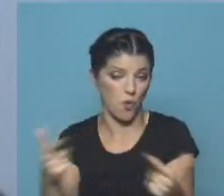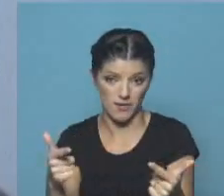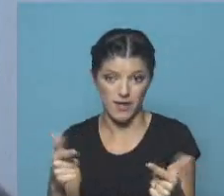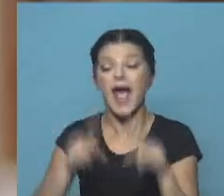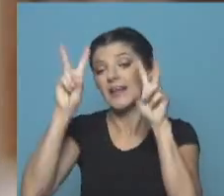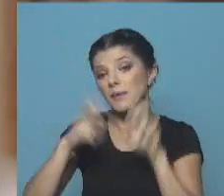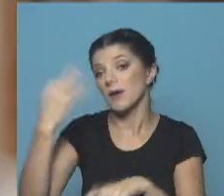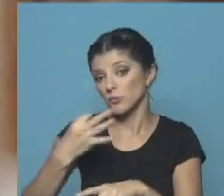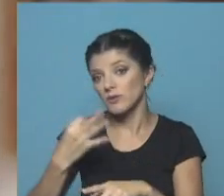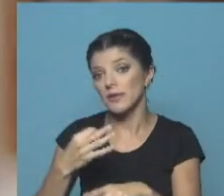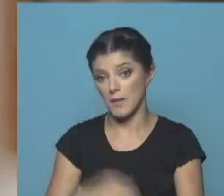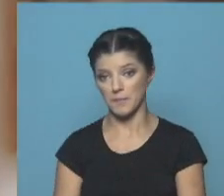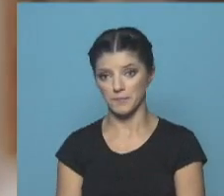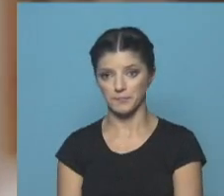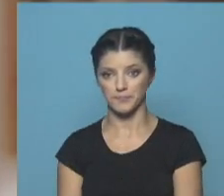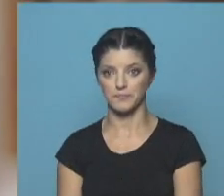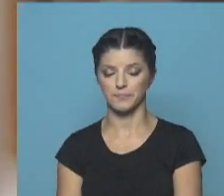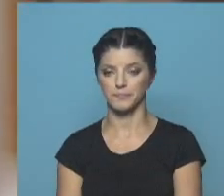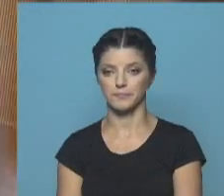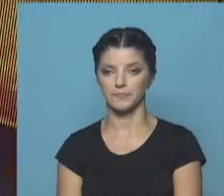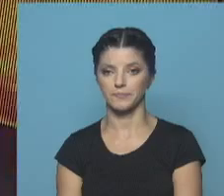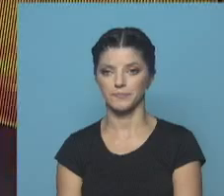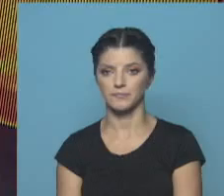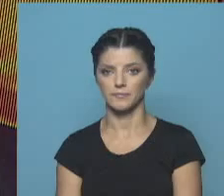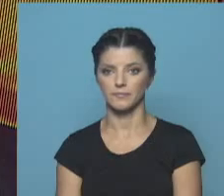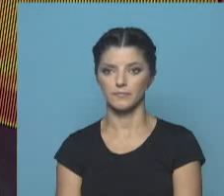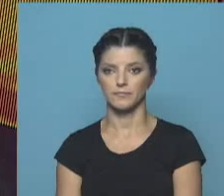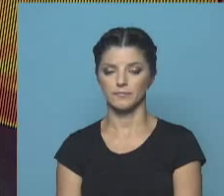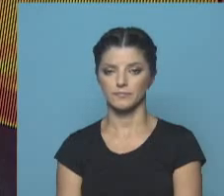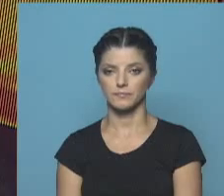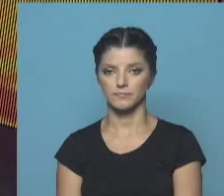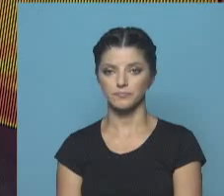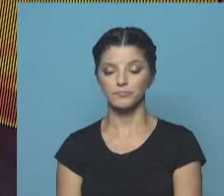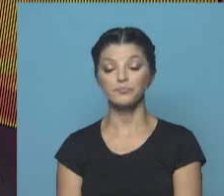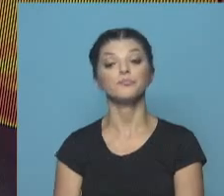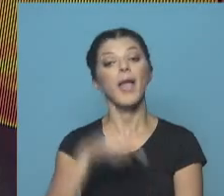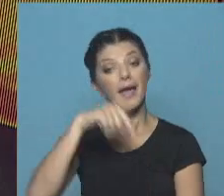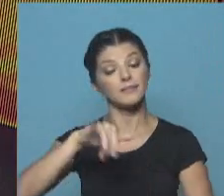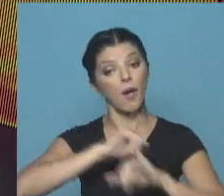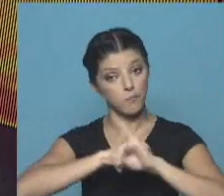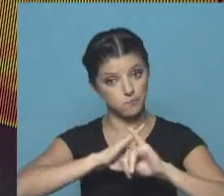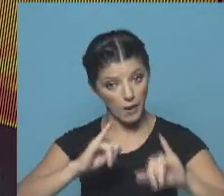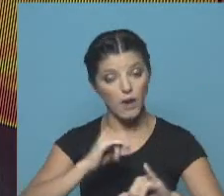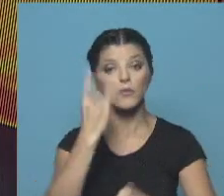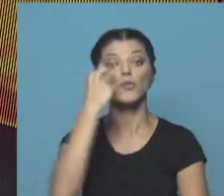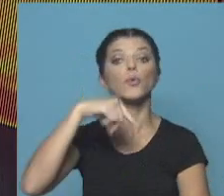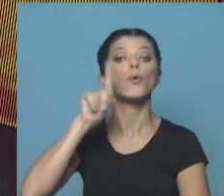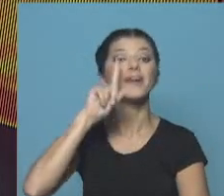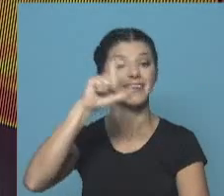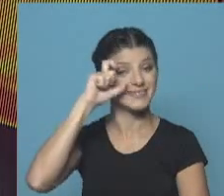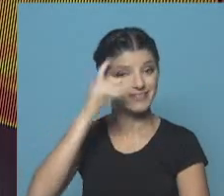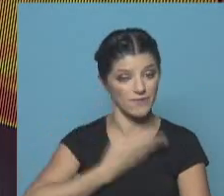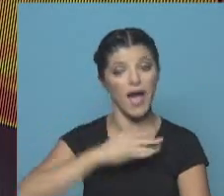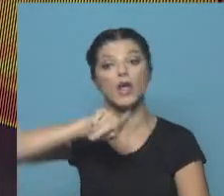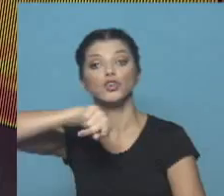todos queremos mejorar. Me pregunto si esa gente... Y este informe que presentó UNICEF viene precedido de otro